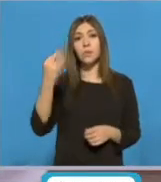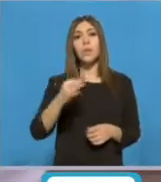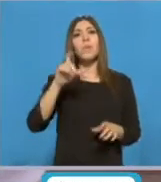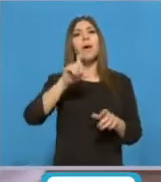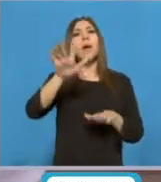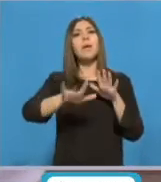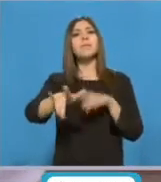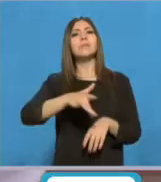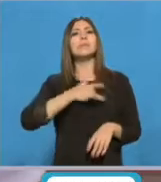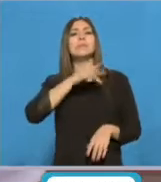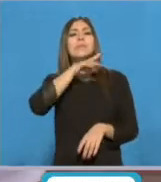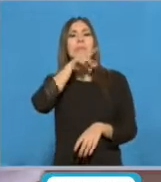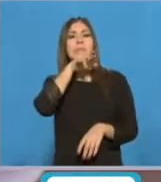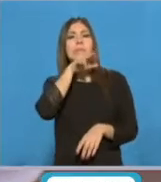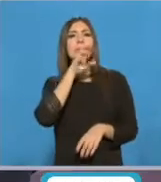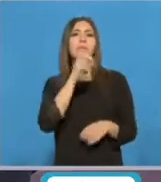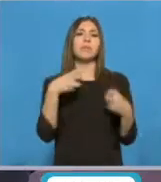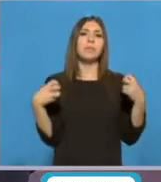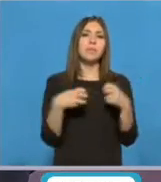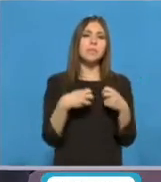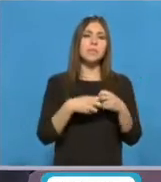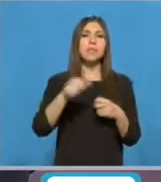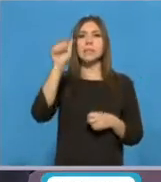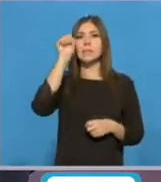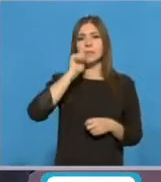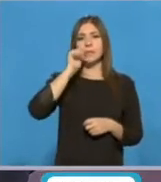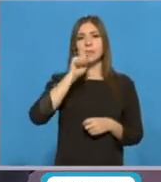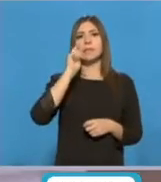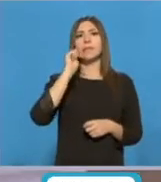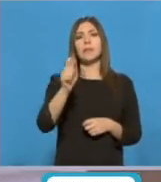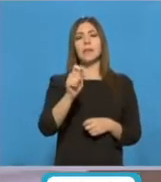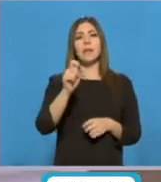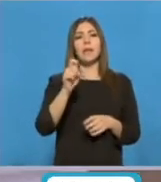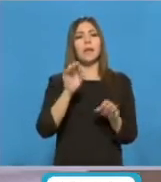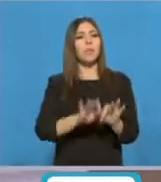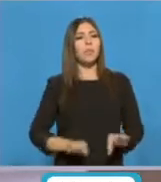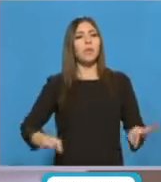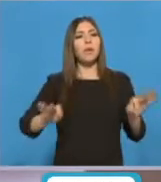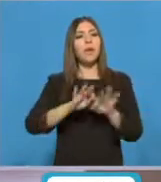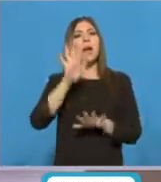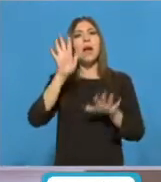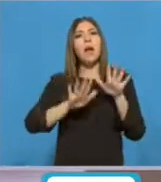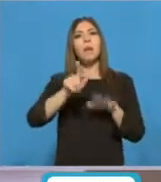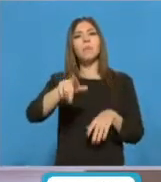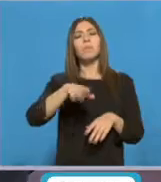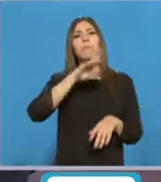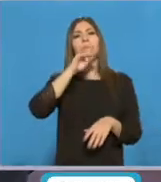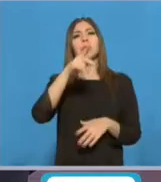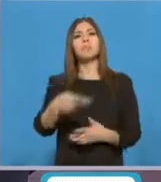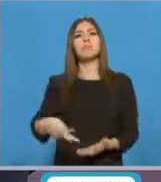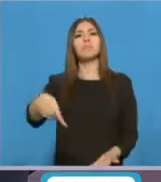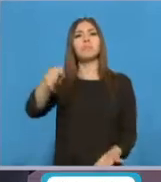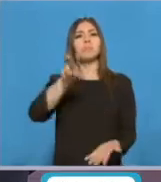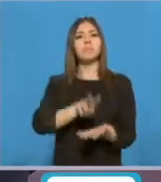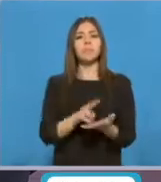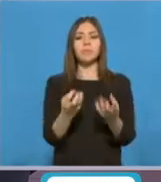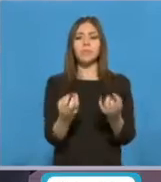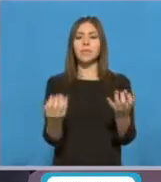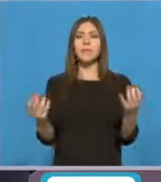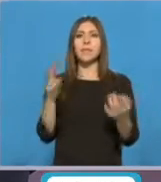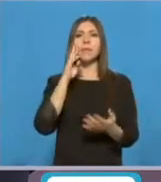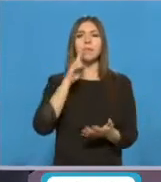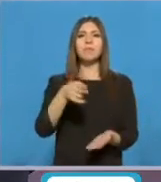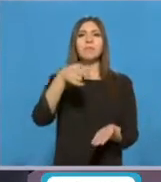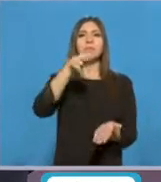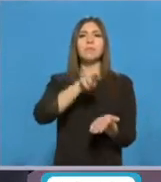nos preocupa, siempre es un muy buen pretexto el tirarte de repente en el césped y ver el cielo,